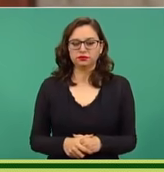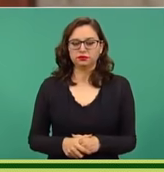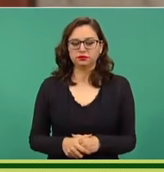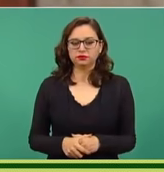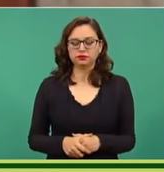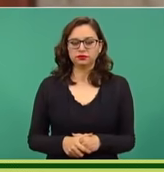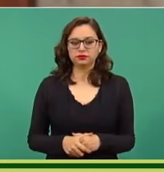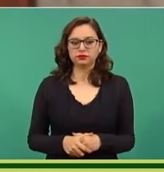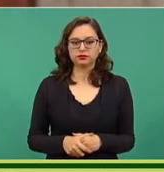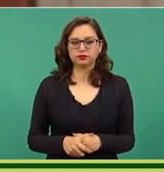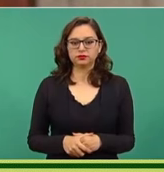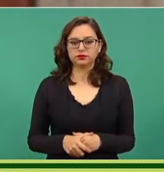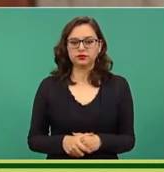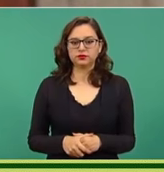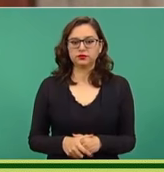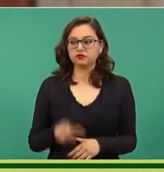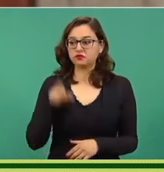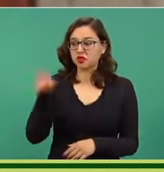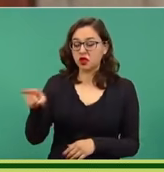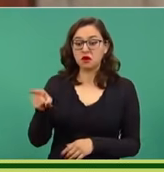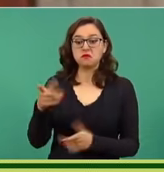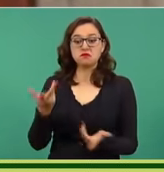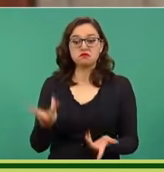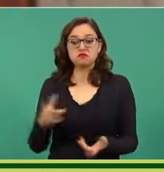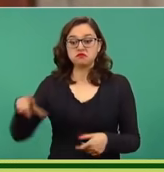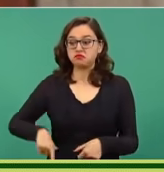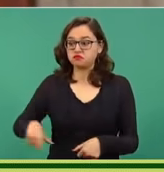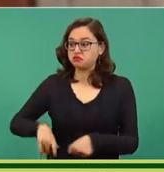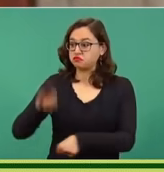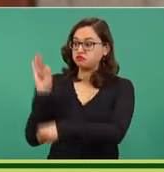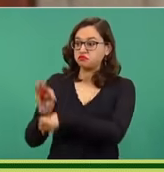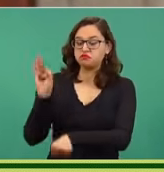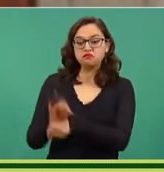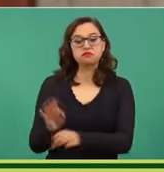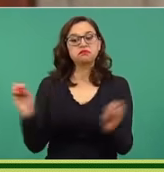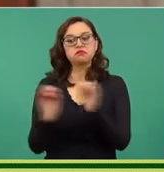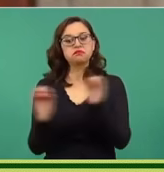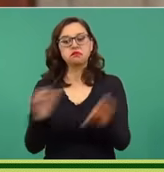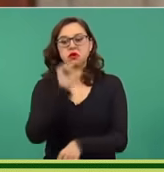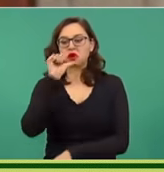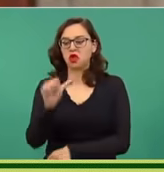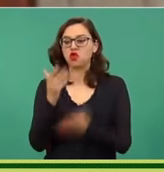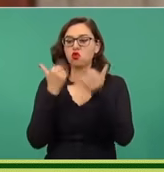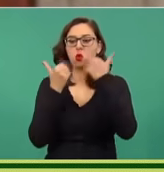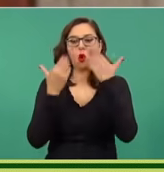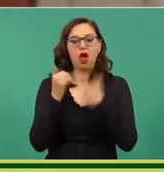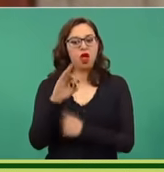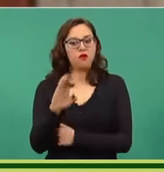ella no tiene ningún fuero y gracias